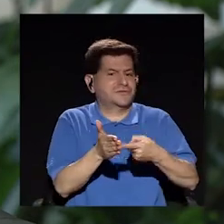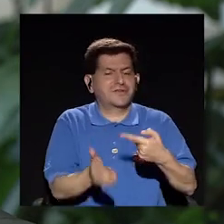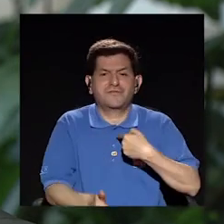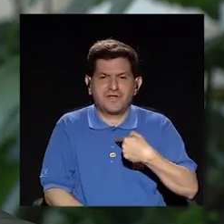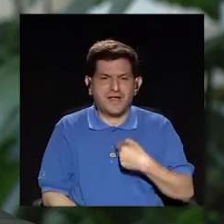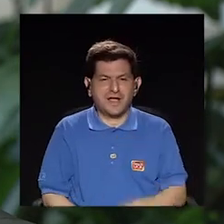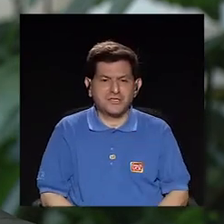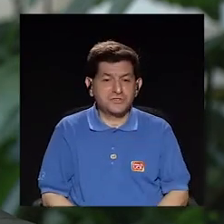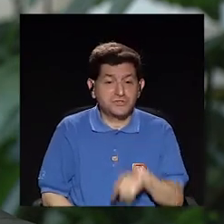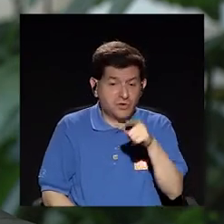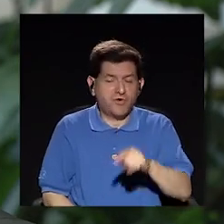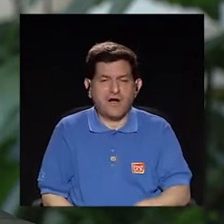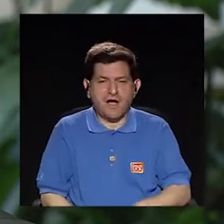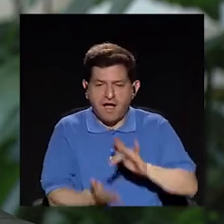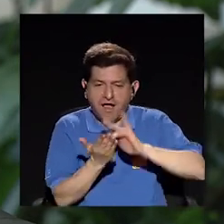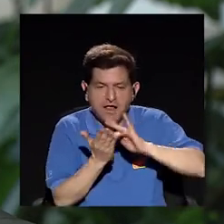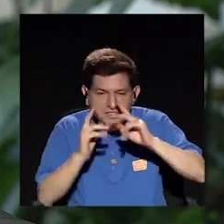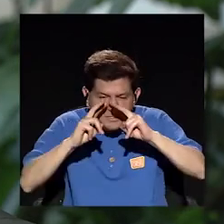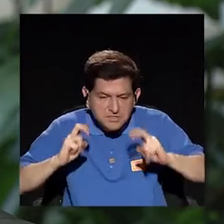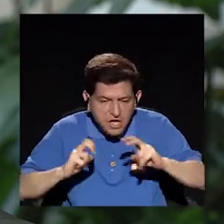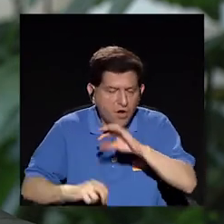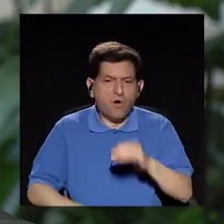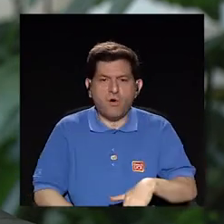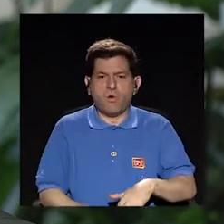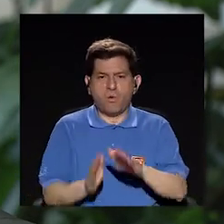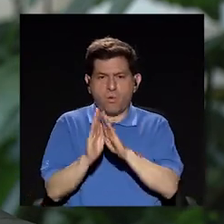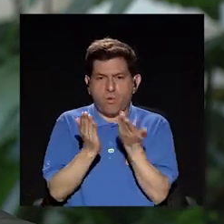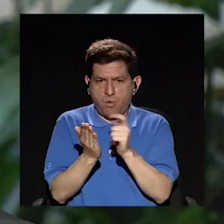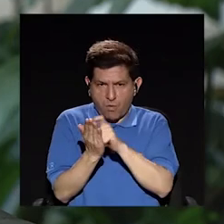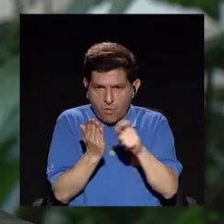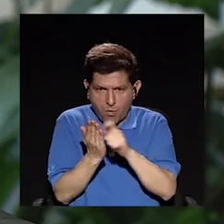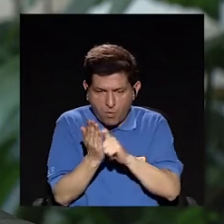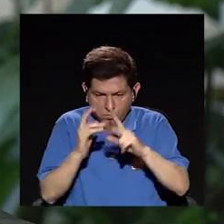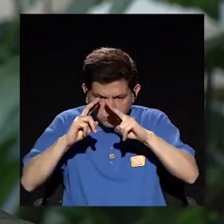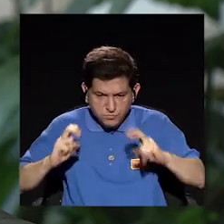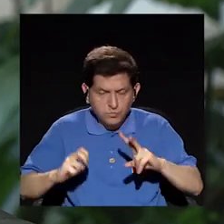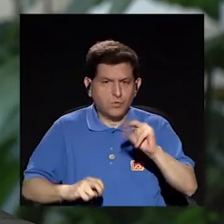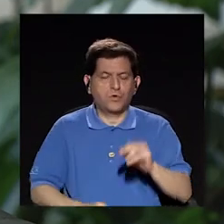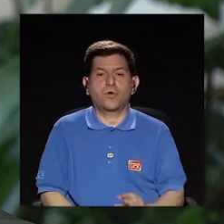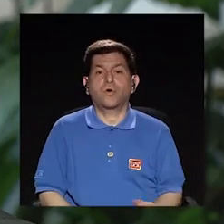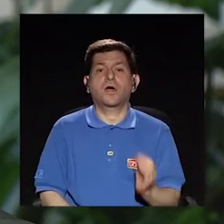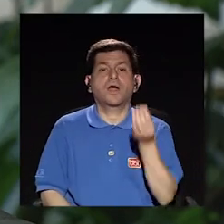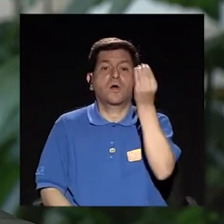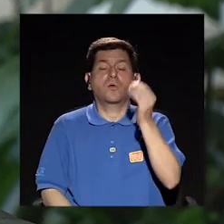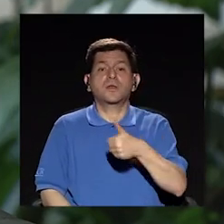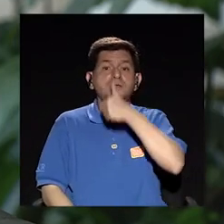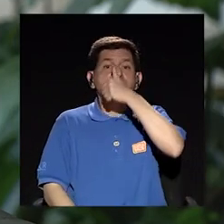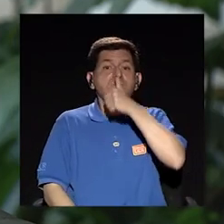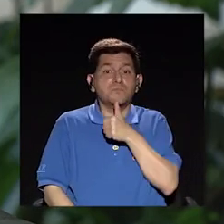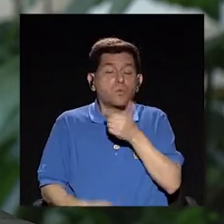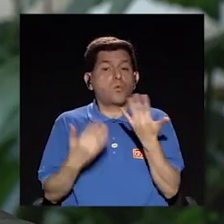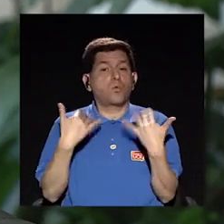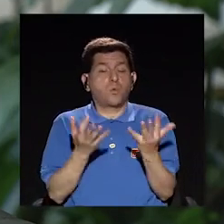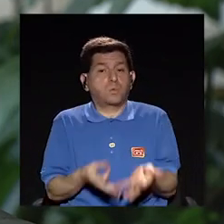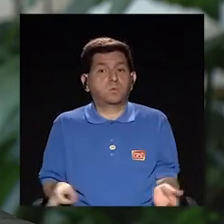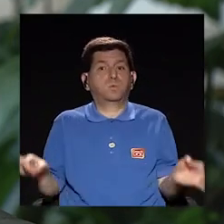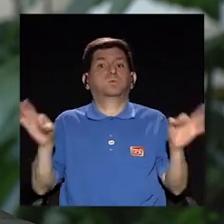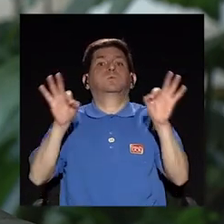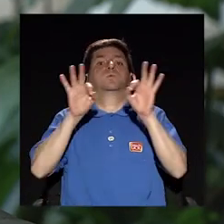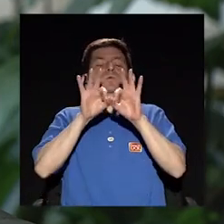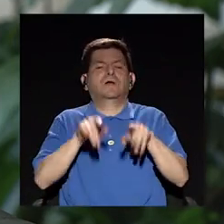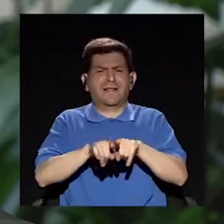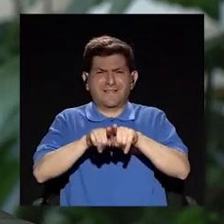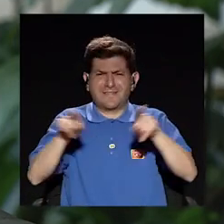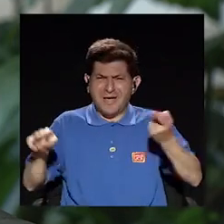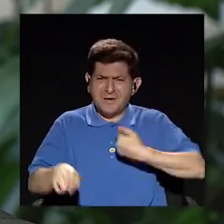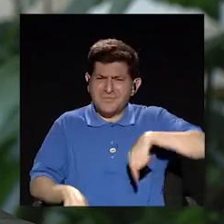voy a meter a revisarle el celular o los cuadernos, porque realmente para en la adolescencia la privacidad es súper importante.